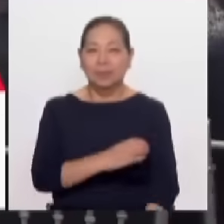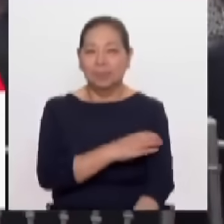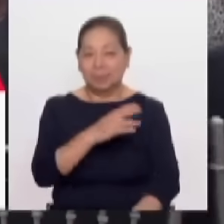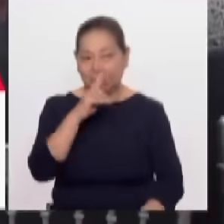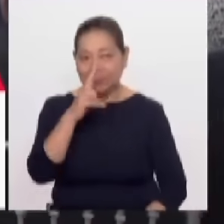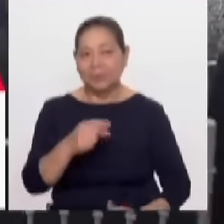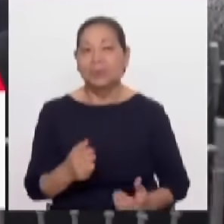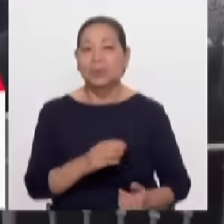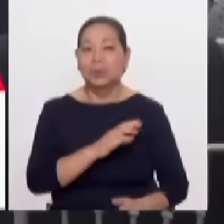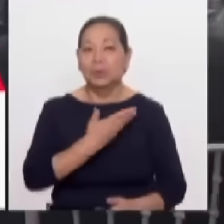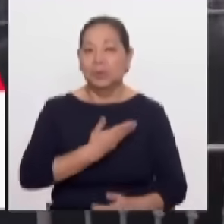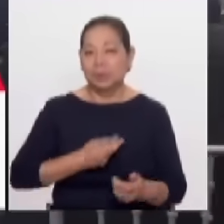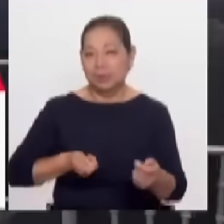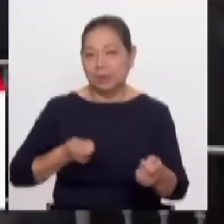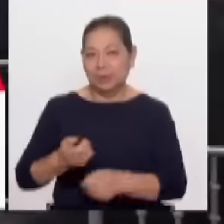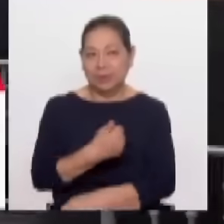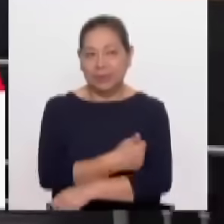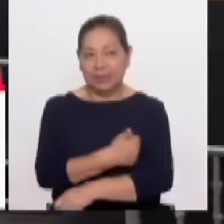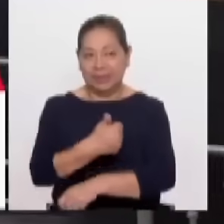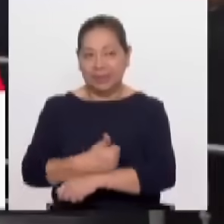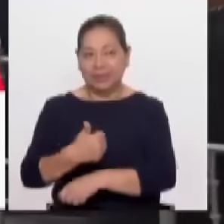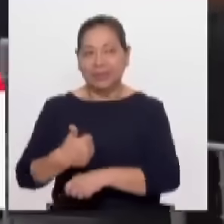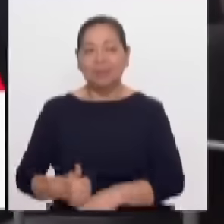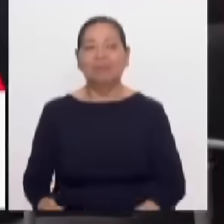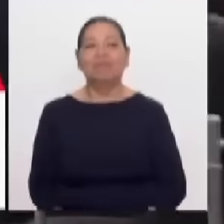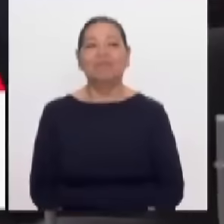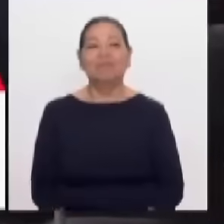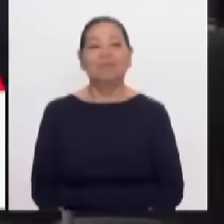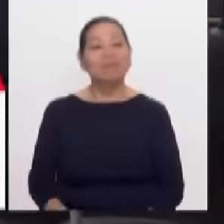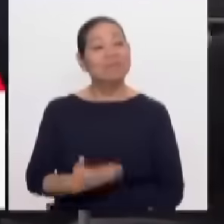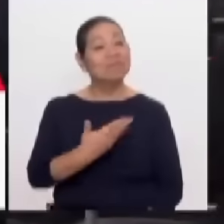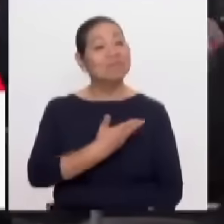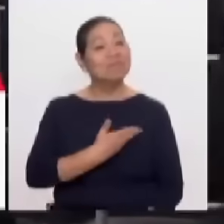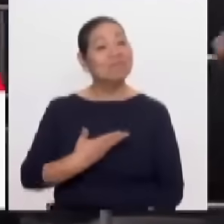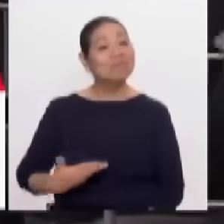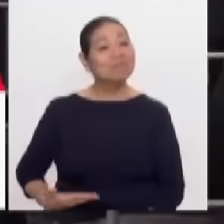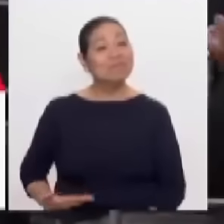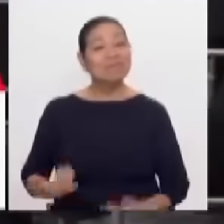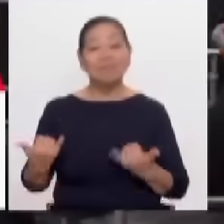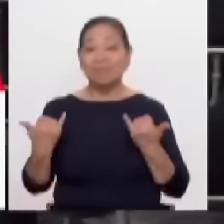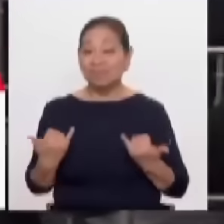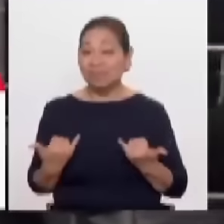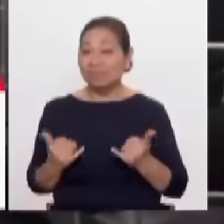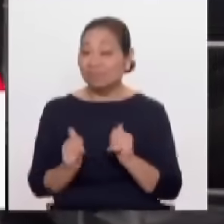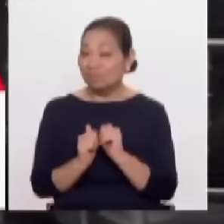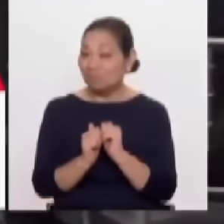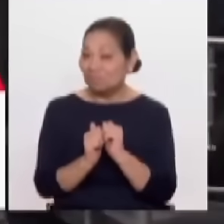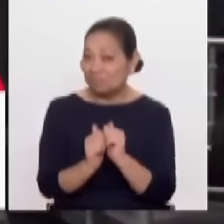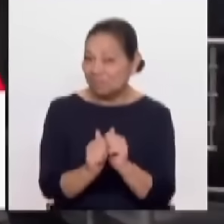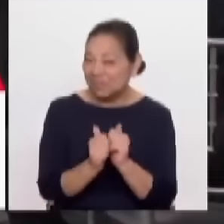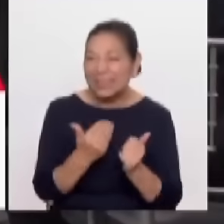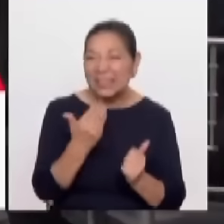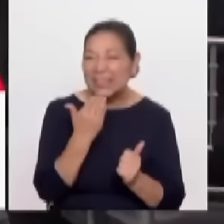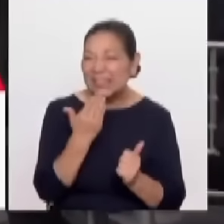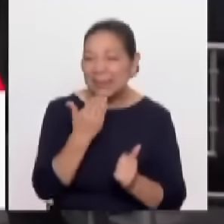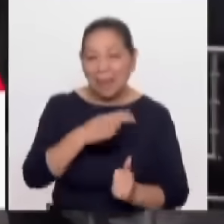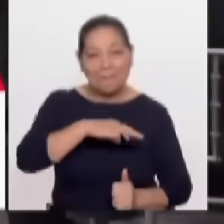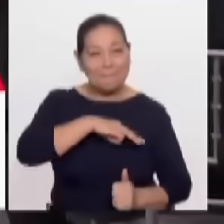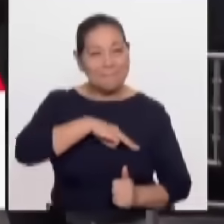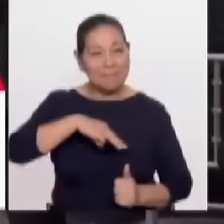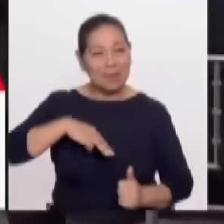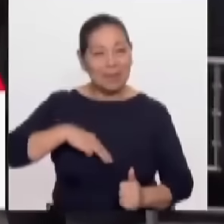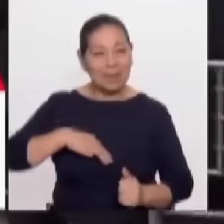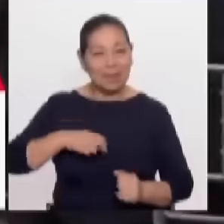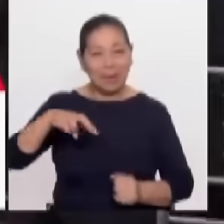Compunche Perú, Gobierno del Perú. La presidenta de la República está acompañada del ministro